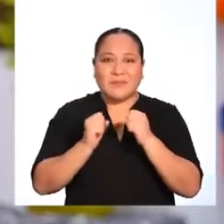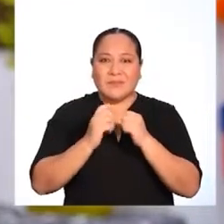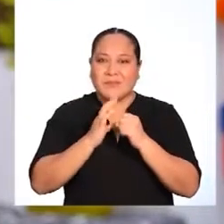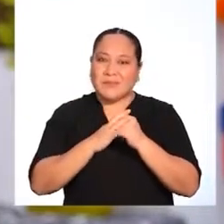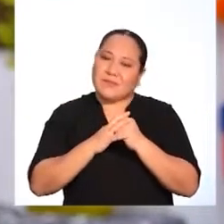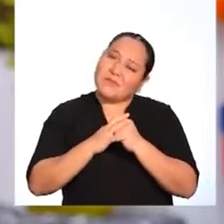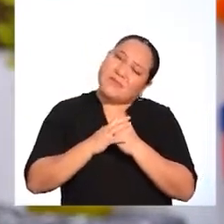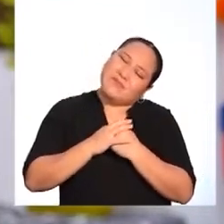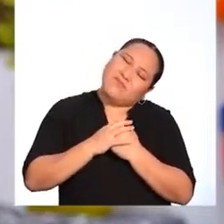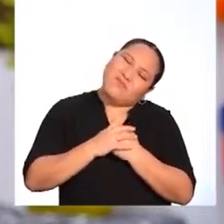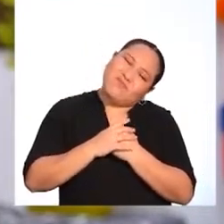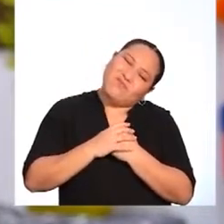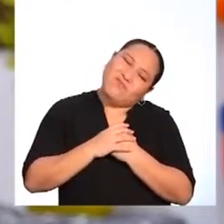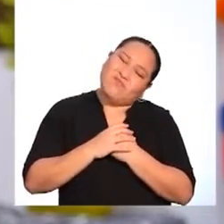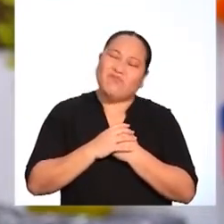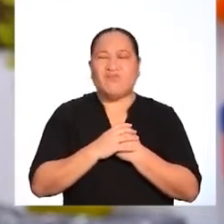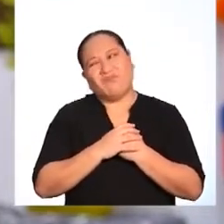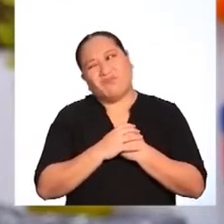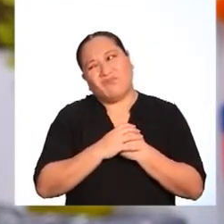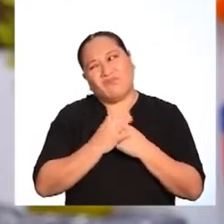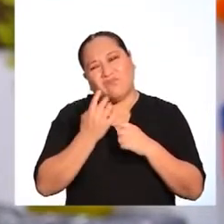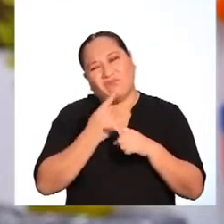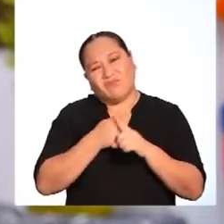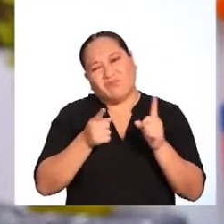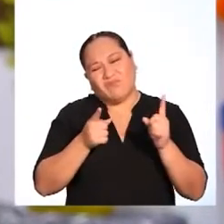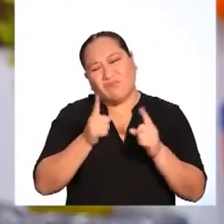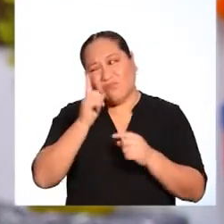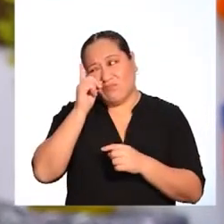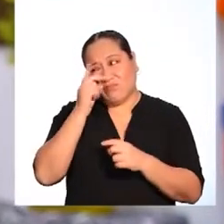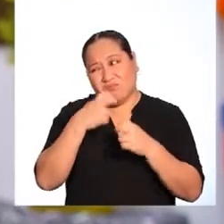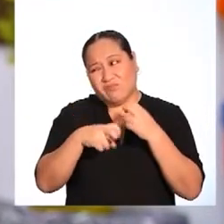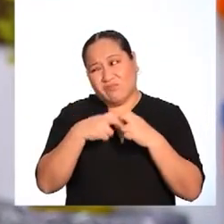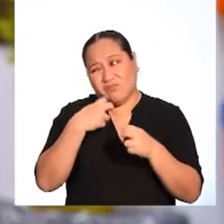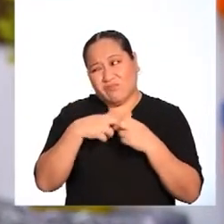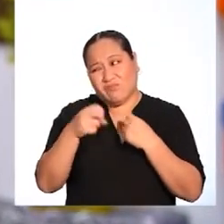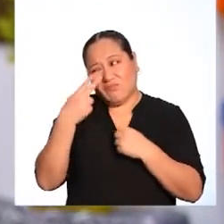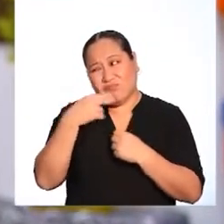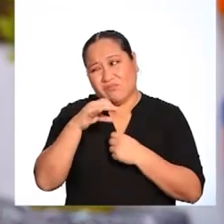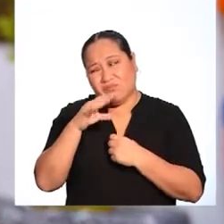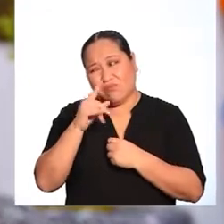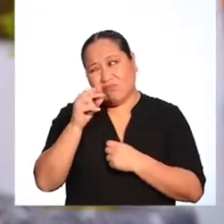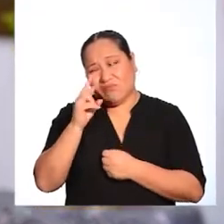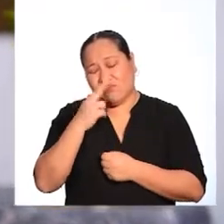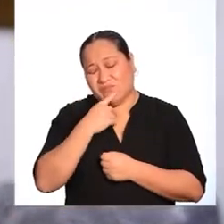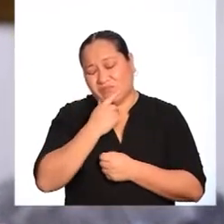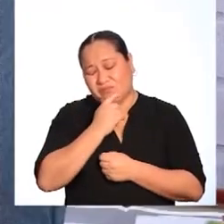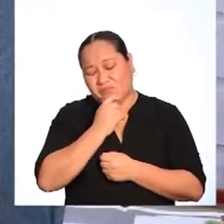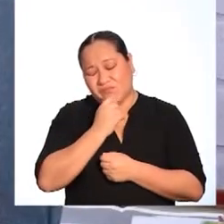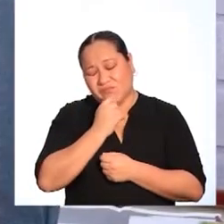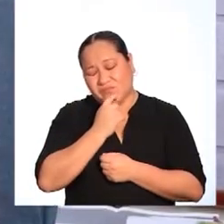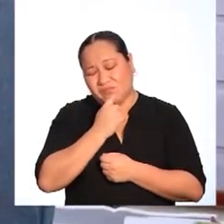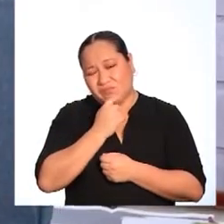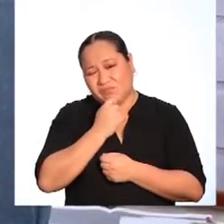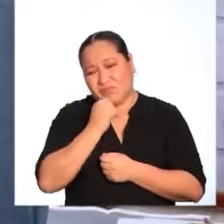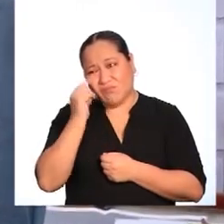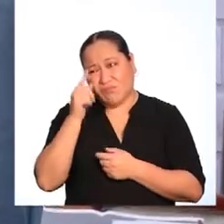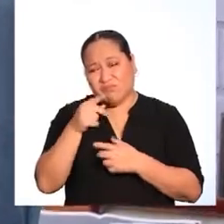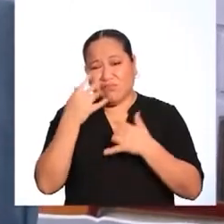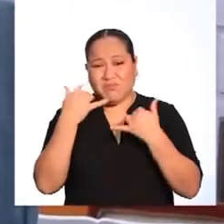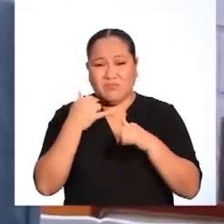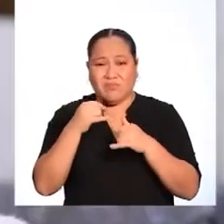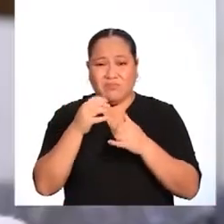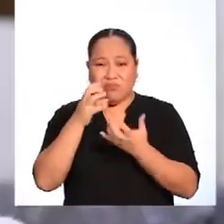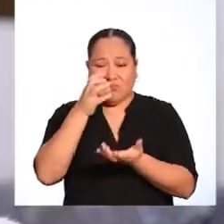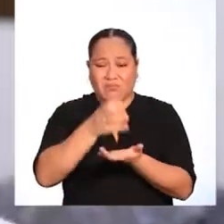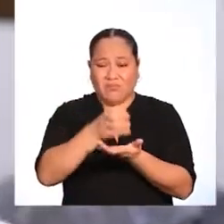y ahí pero tenemos un problema el cual es que